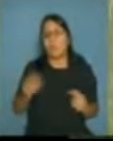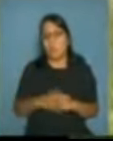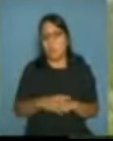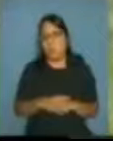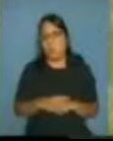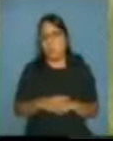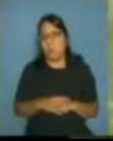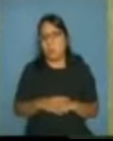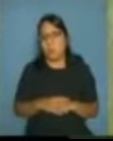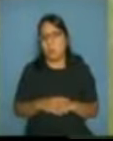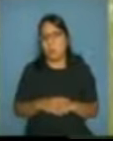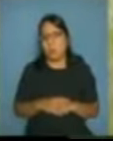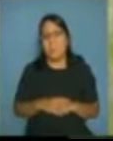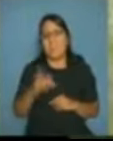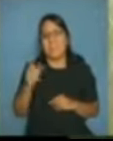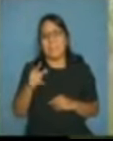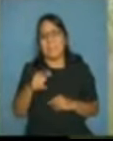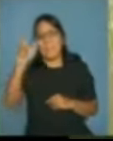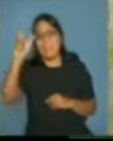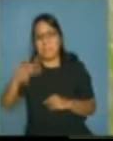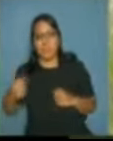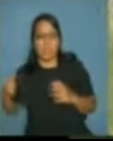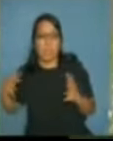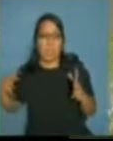a perder la vida al que te atropella?